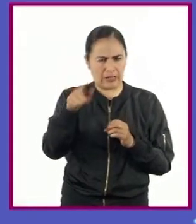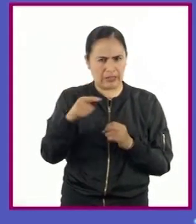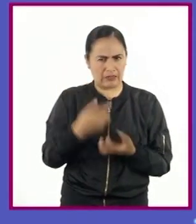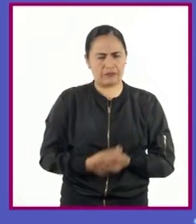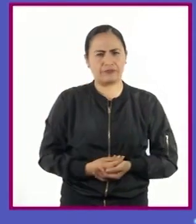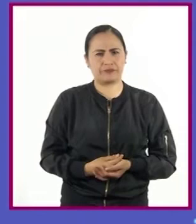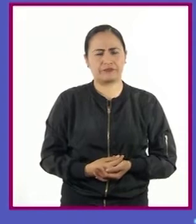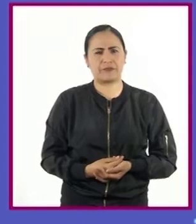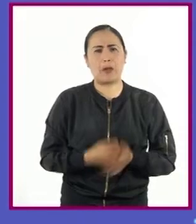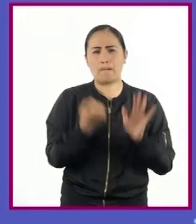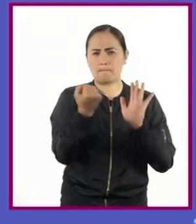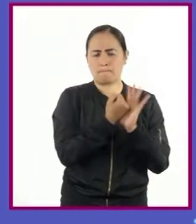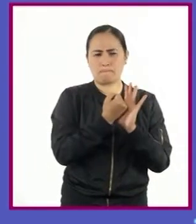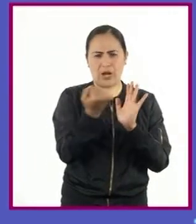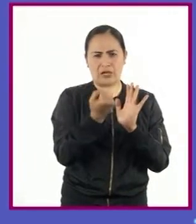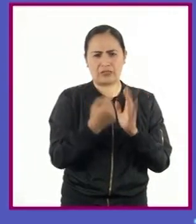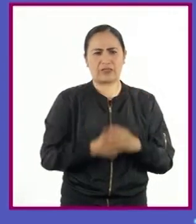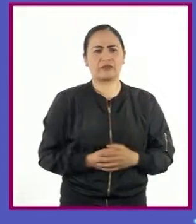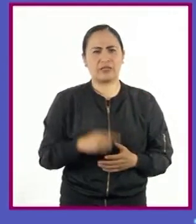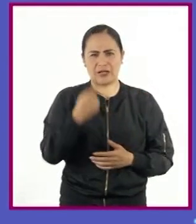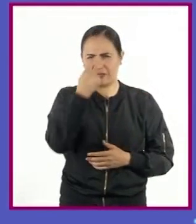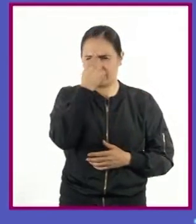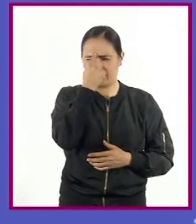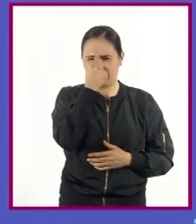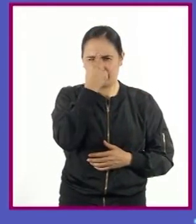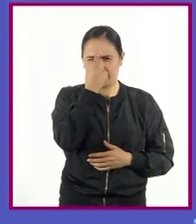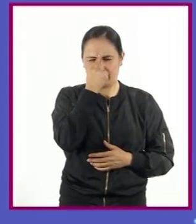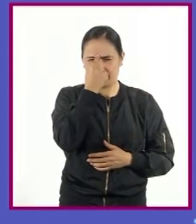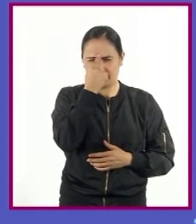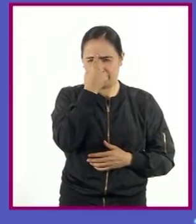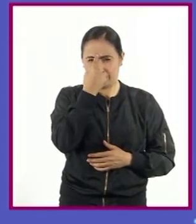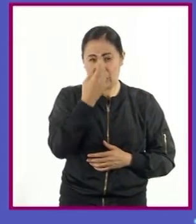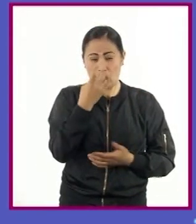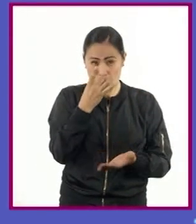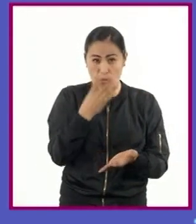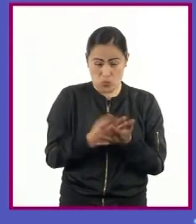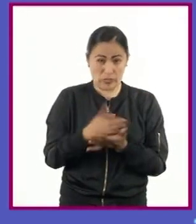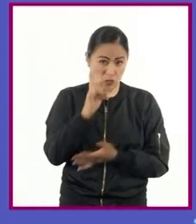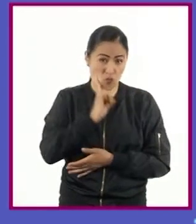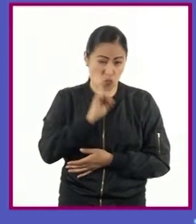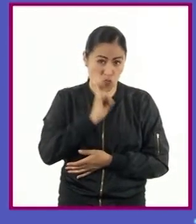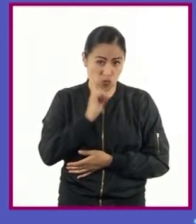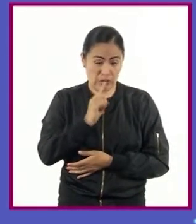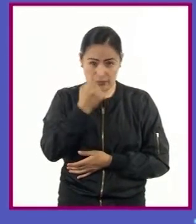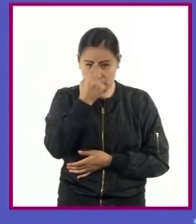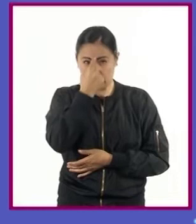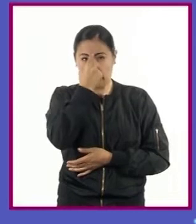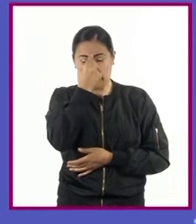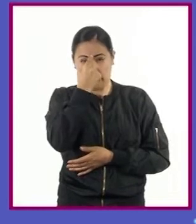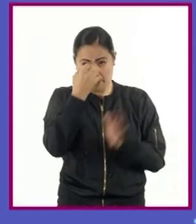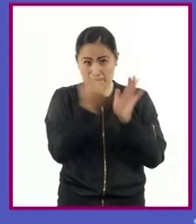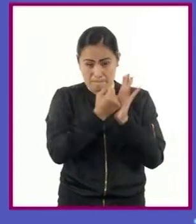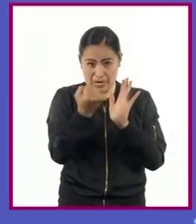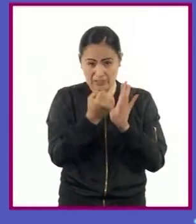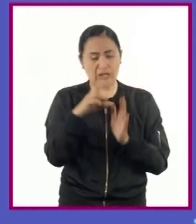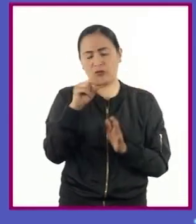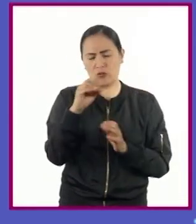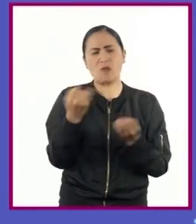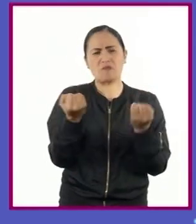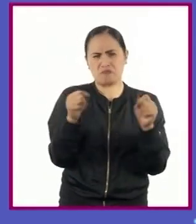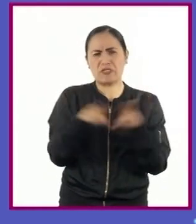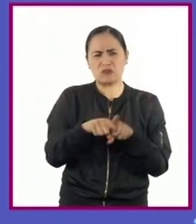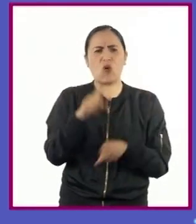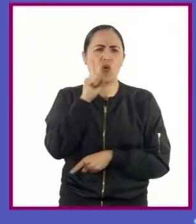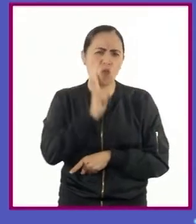mayoritariamente lo usan las mujeres, en el entrecejo, no es exclusivo de estas, ya que también los hombres y los niños lo usan. El